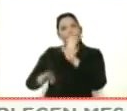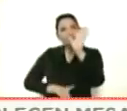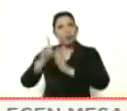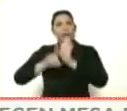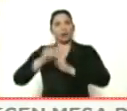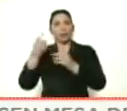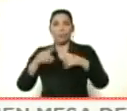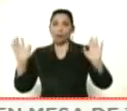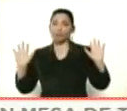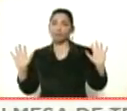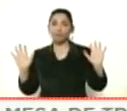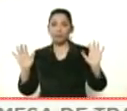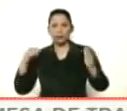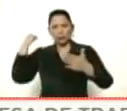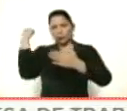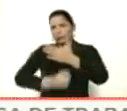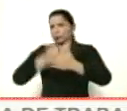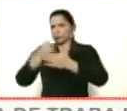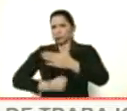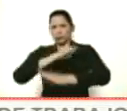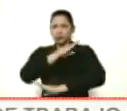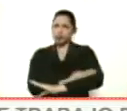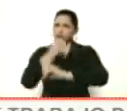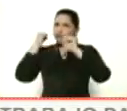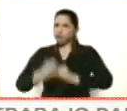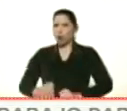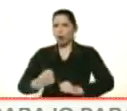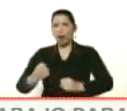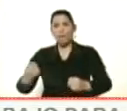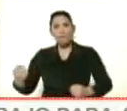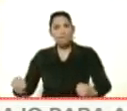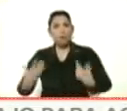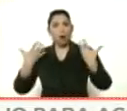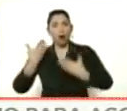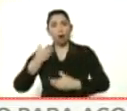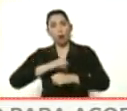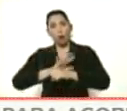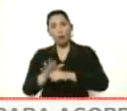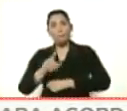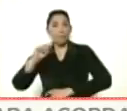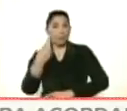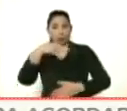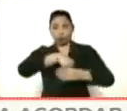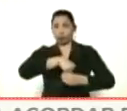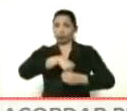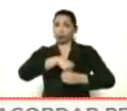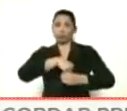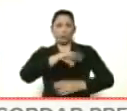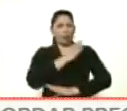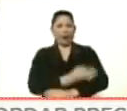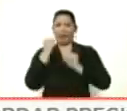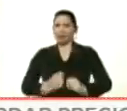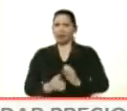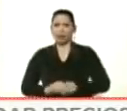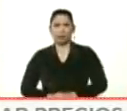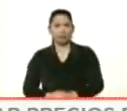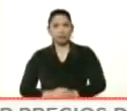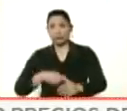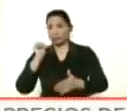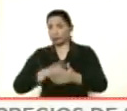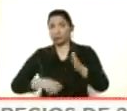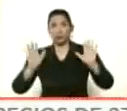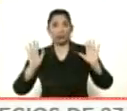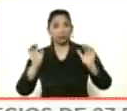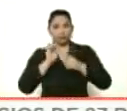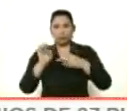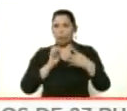para combatir la pandemia por COVID-19. Lo primero, una cuarentena radical, sin